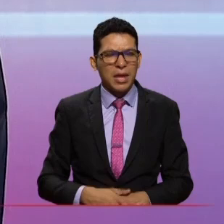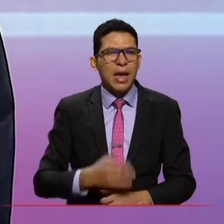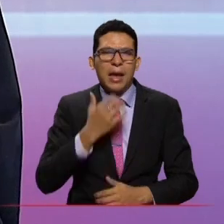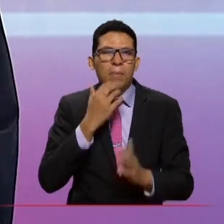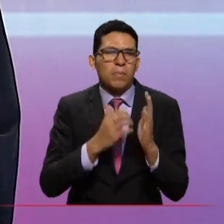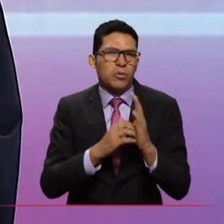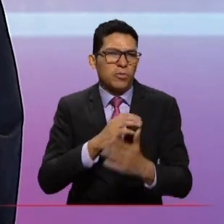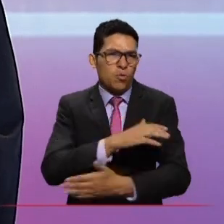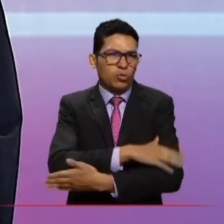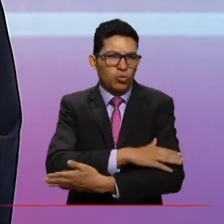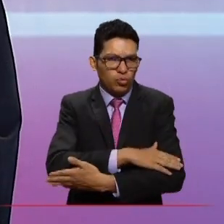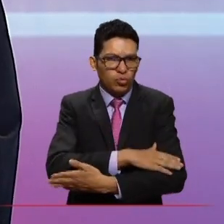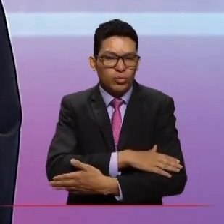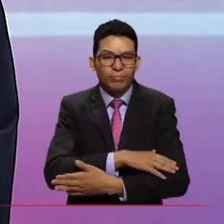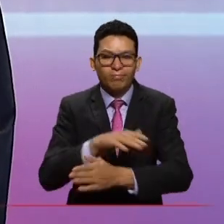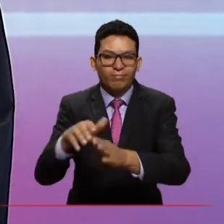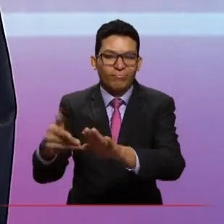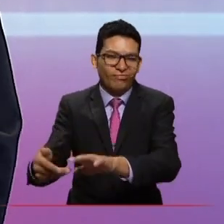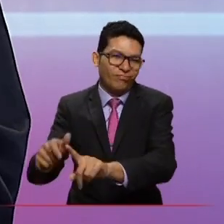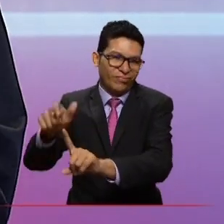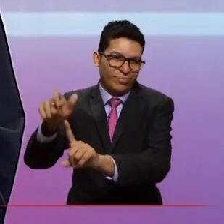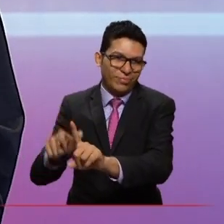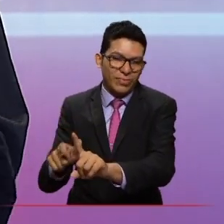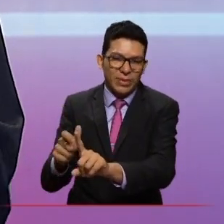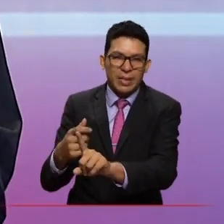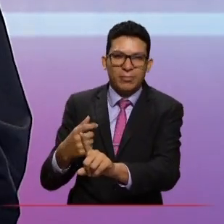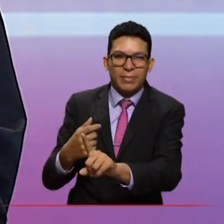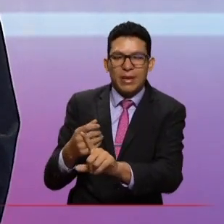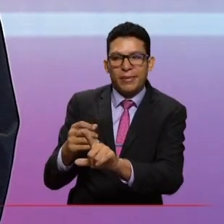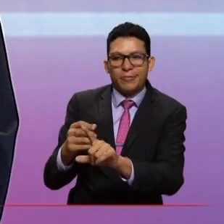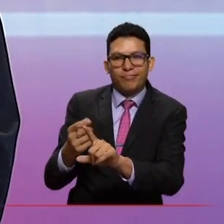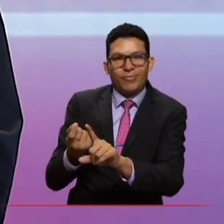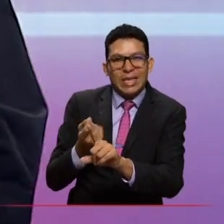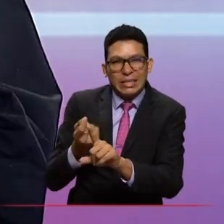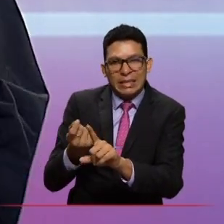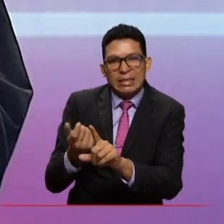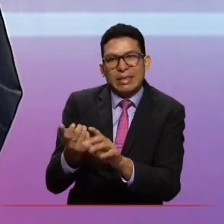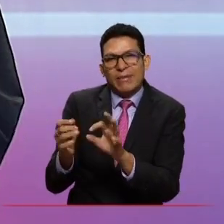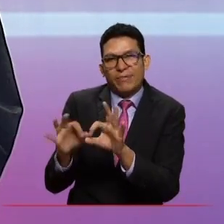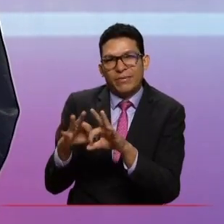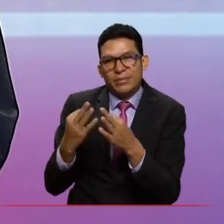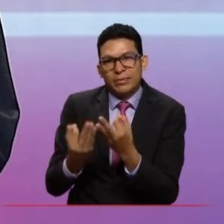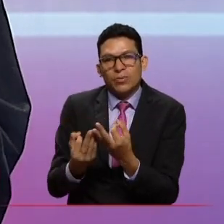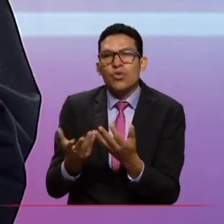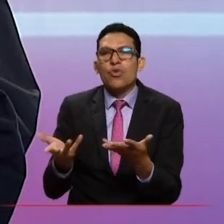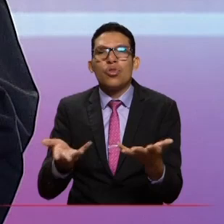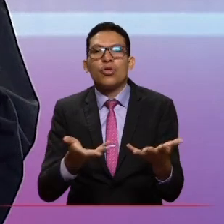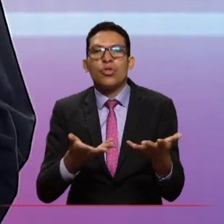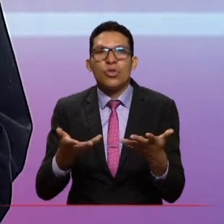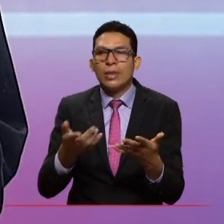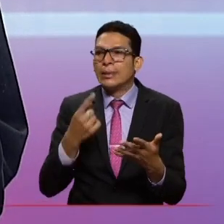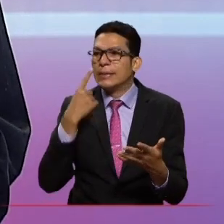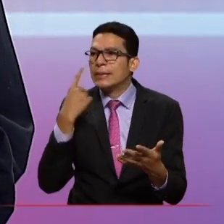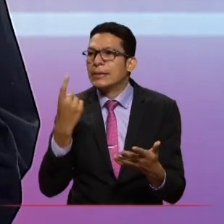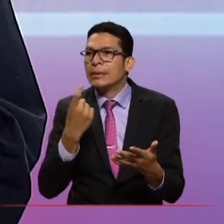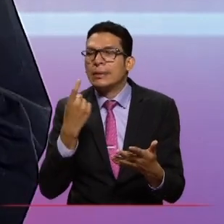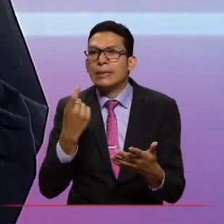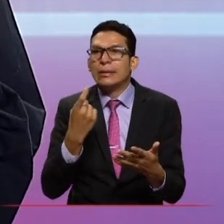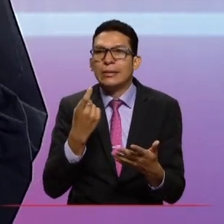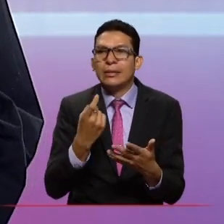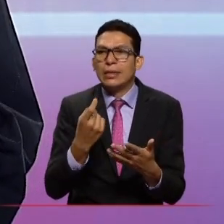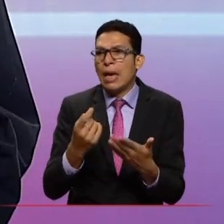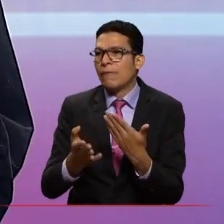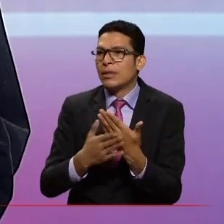juicioso, fallece alguna persona cercana, una persona de su familia, ¿dónde averigua si tenía deudas, si